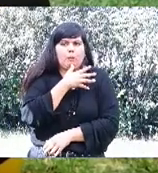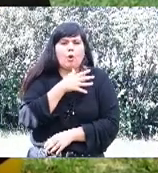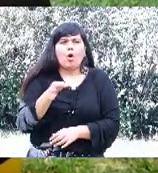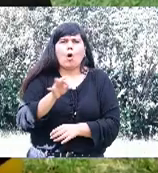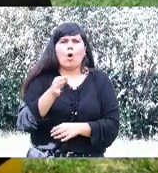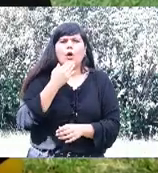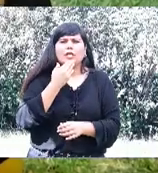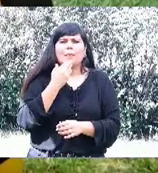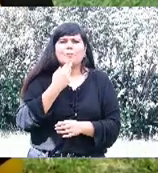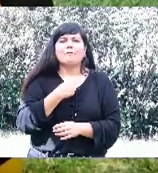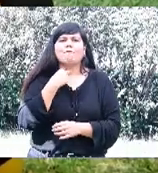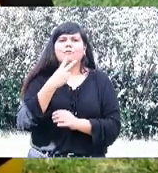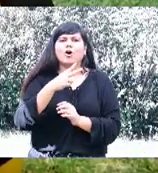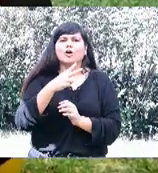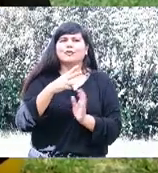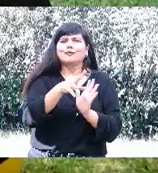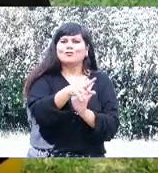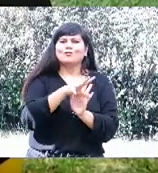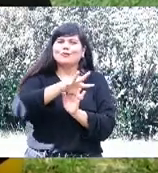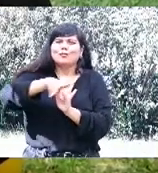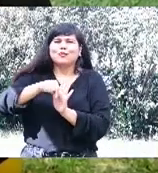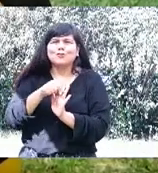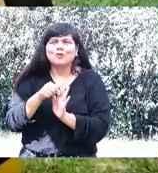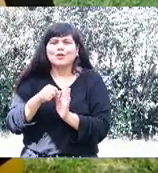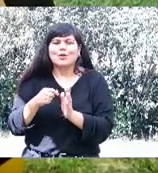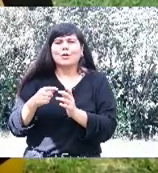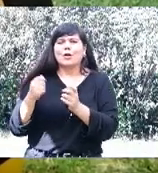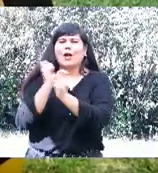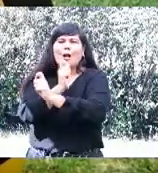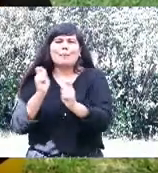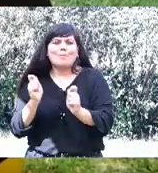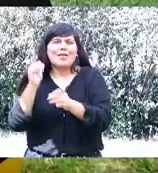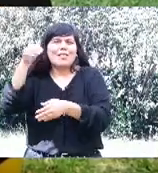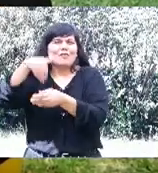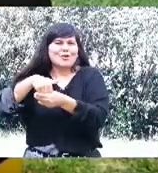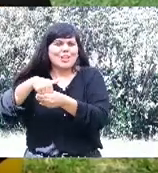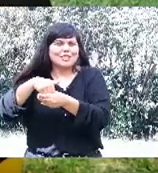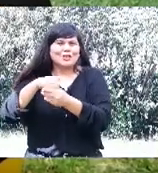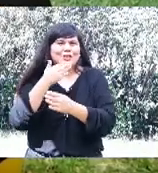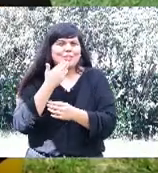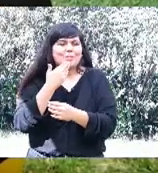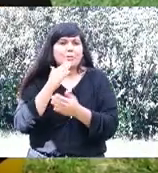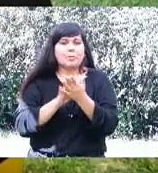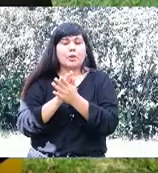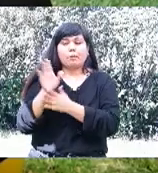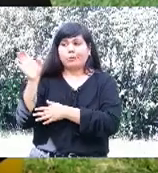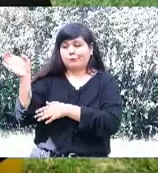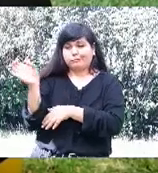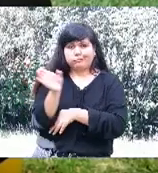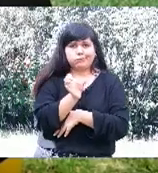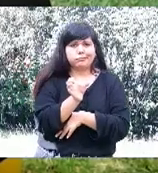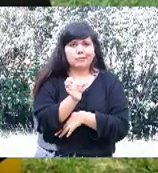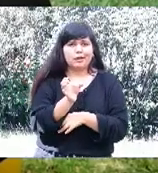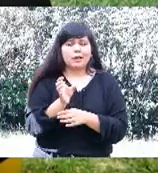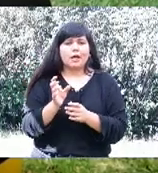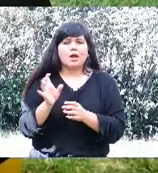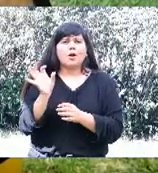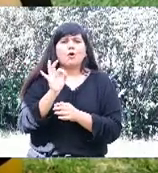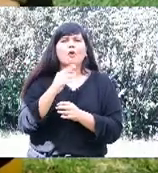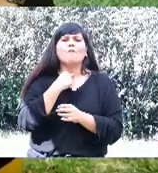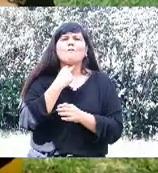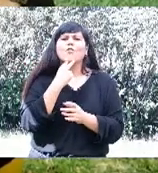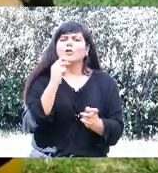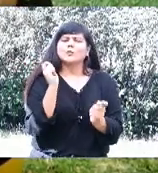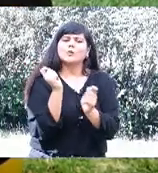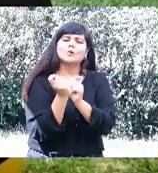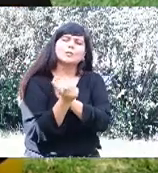de de digamos de voz también está la orden del día está pasando en campañas electorales también donde tomamos la persona cierto incluso emul la voz